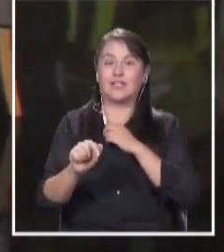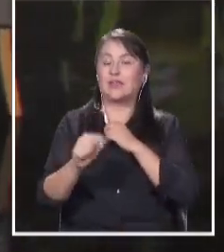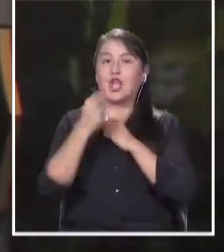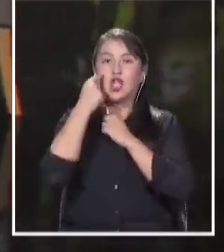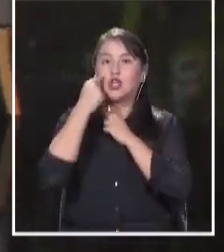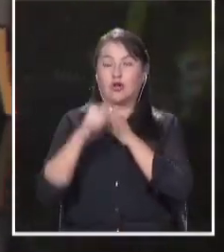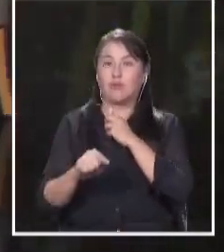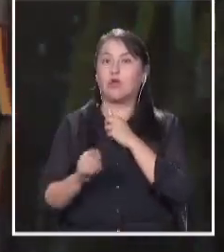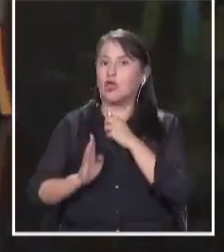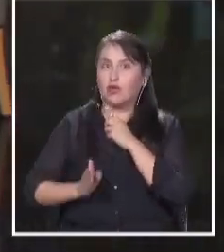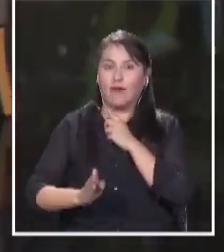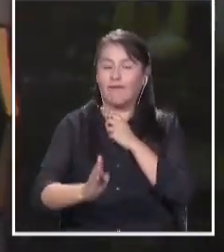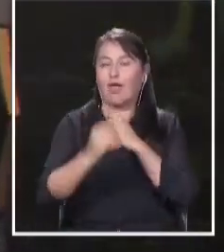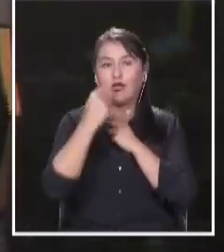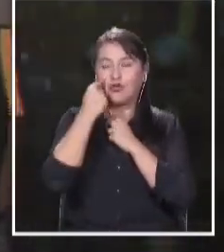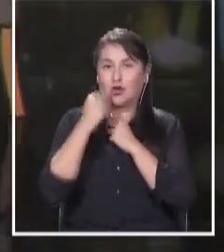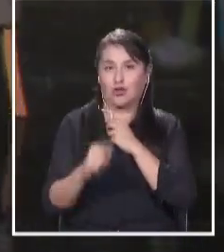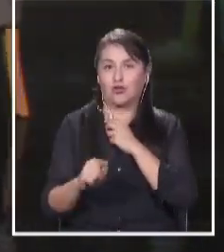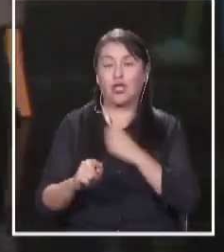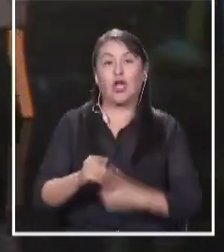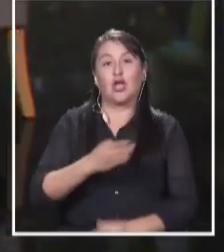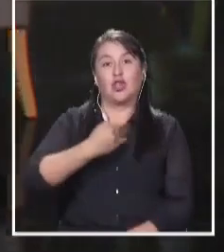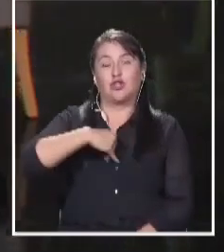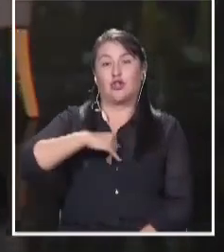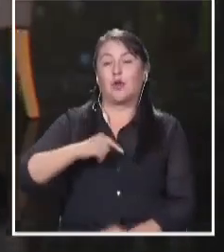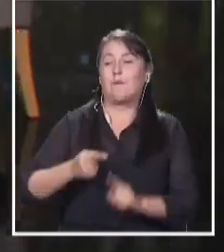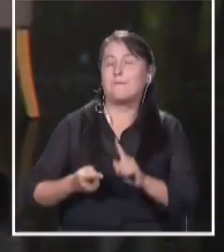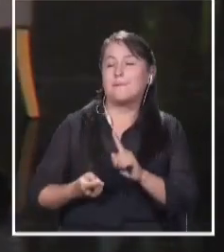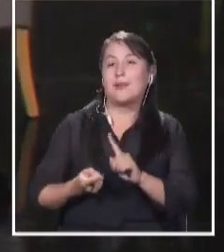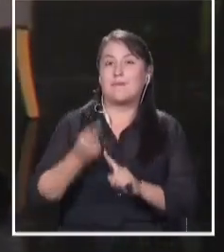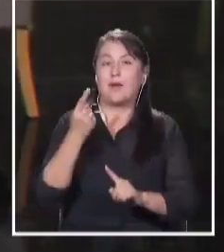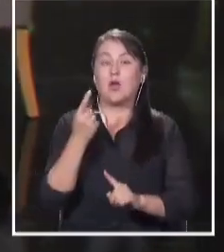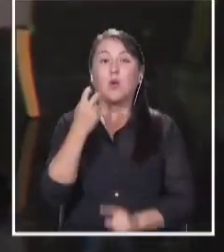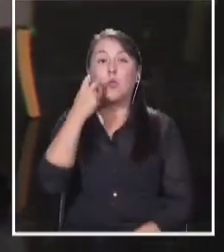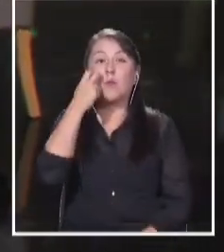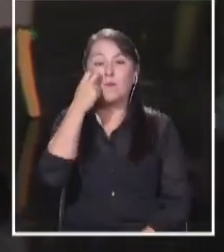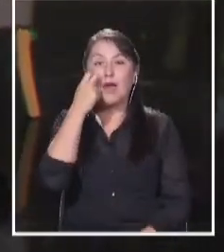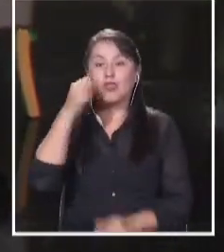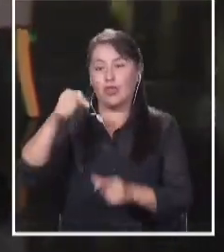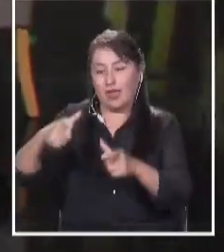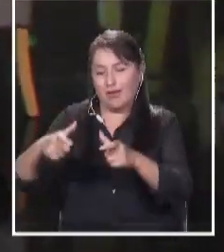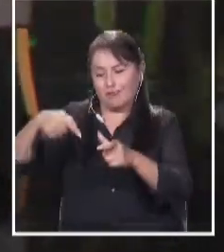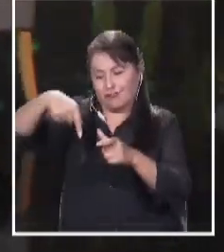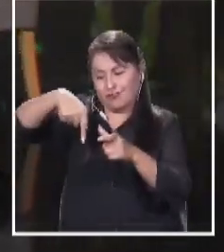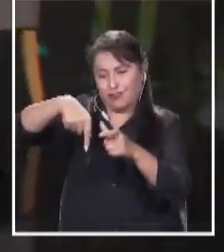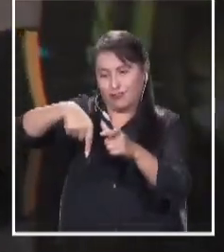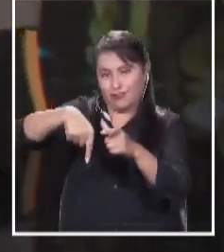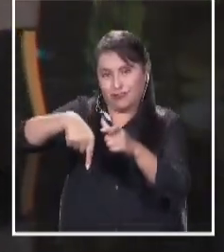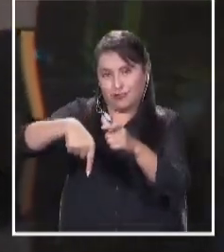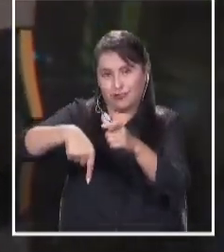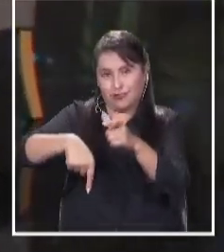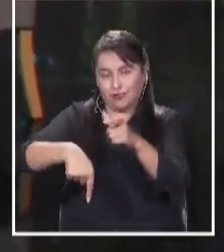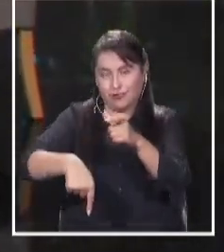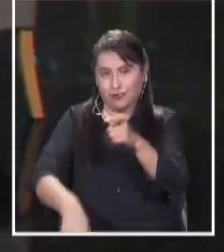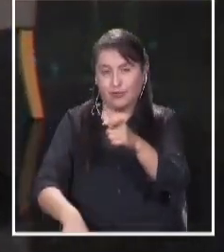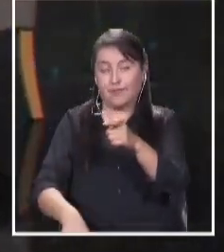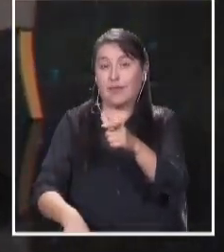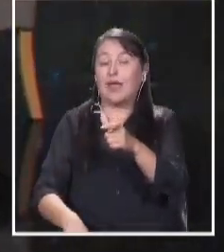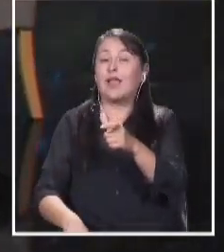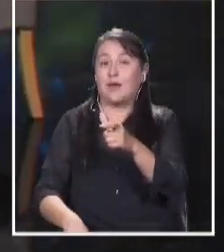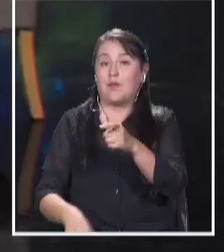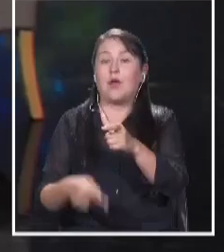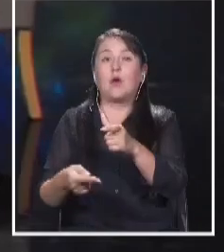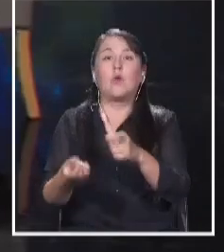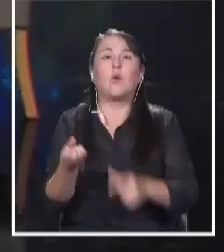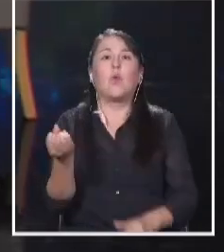todavía se desconoce. Ya fuimos los primeros seres humanos en llegar allá abajo. Después de una travesía que